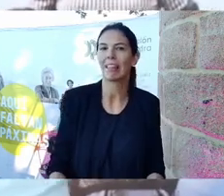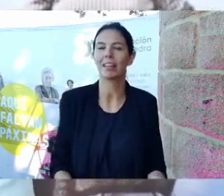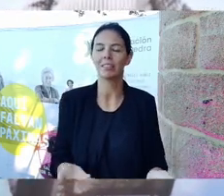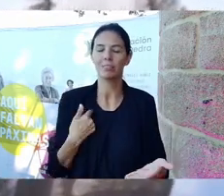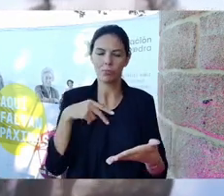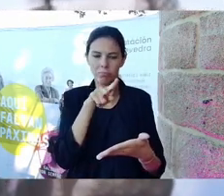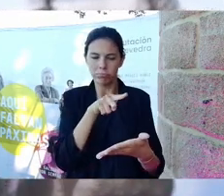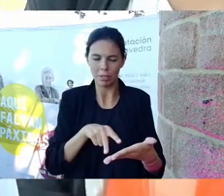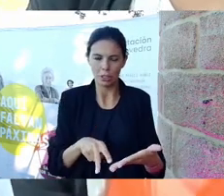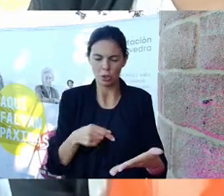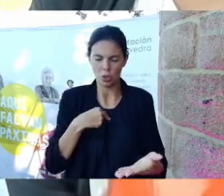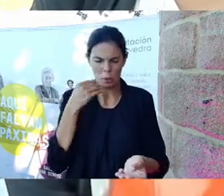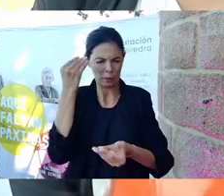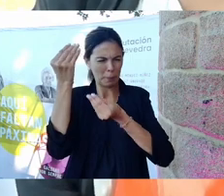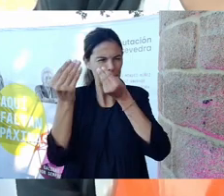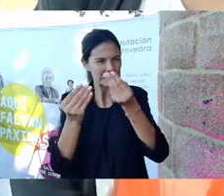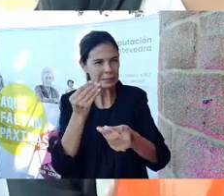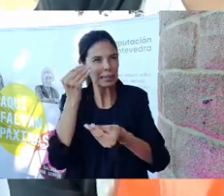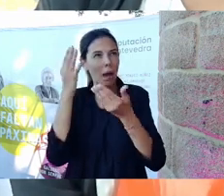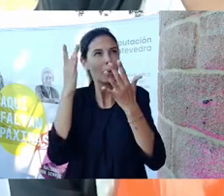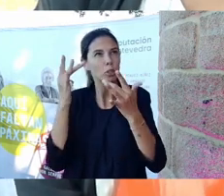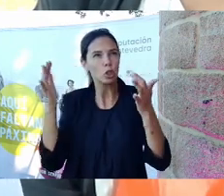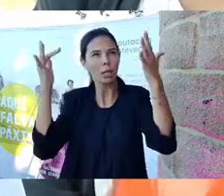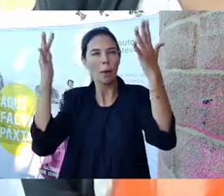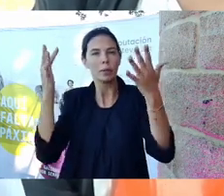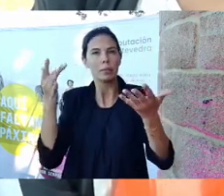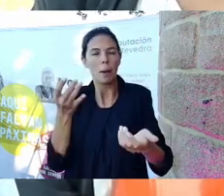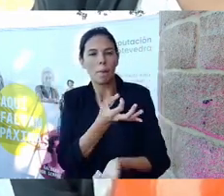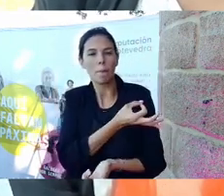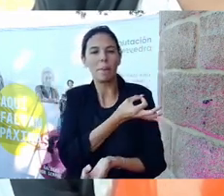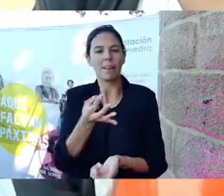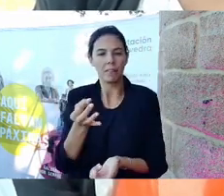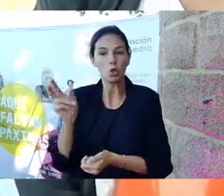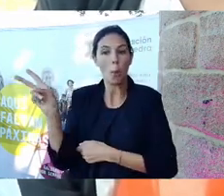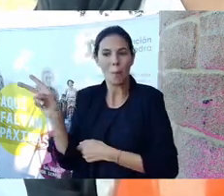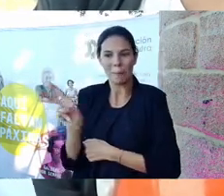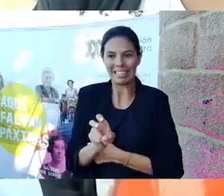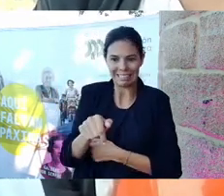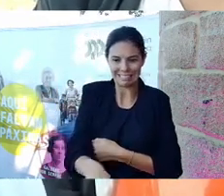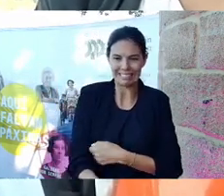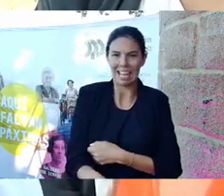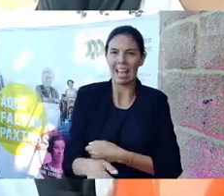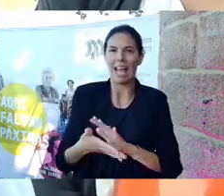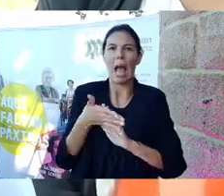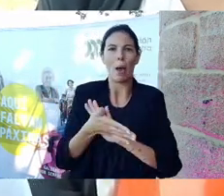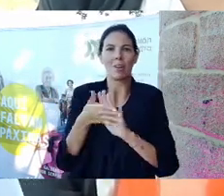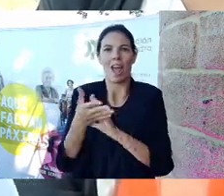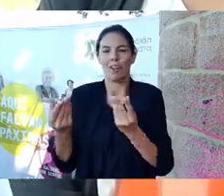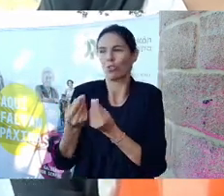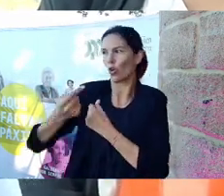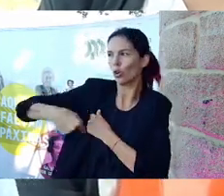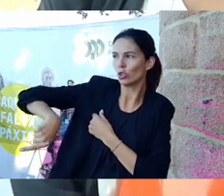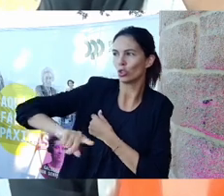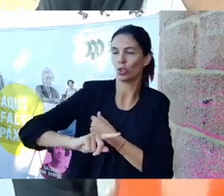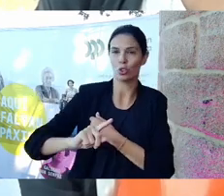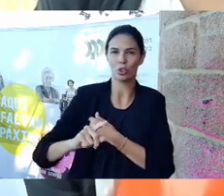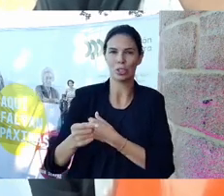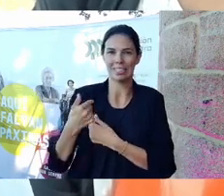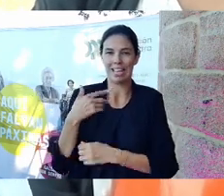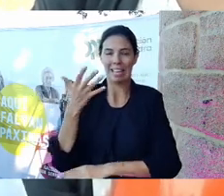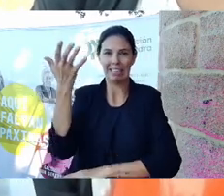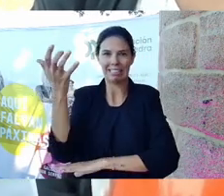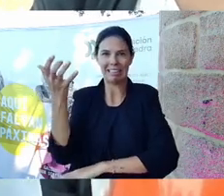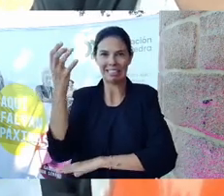entretida, pensaba, soñaba, digo, pois o ideal sería que viñera Isabel San Sebastián a falar